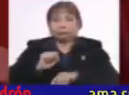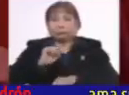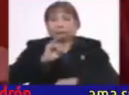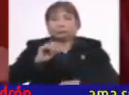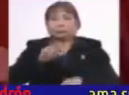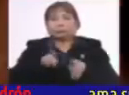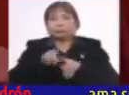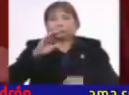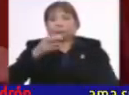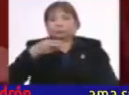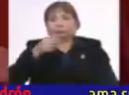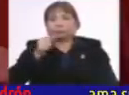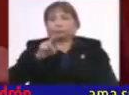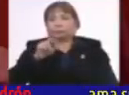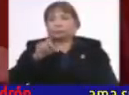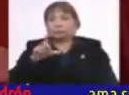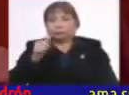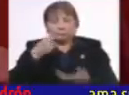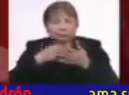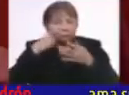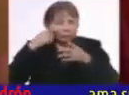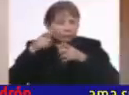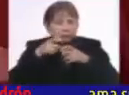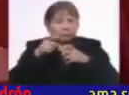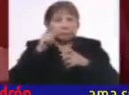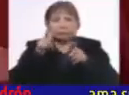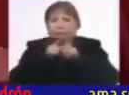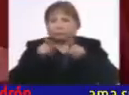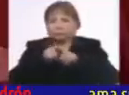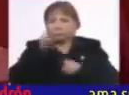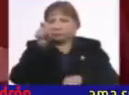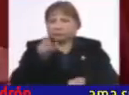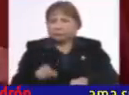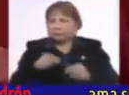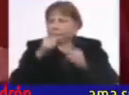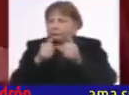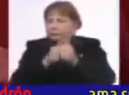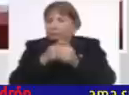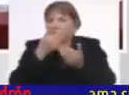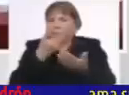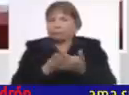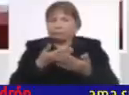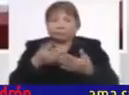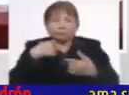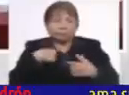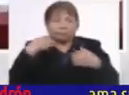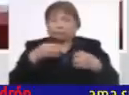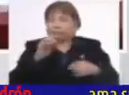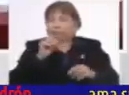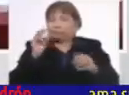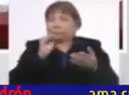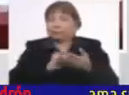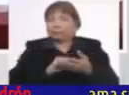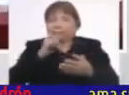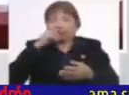chajarí a la zona de chacarillas en ambos sitios verificó la presencia de una misma persona no creo no hay que tener